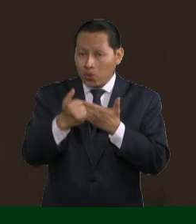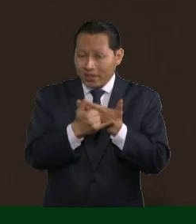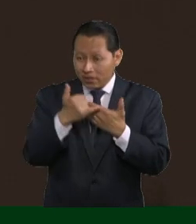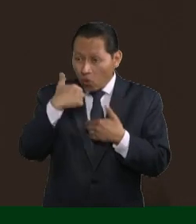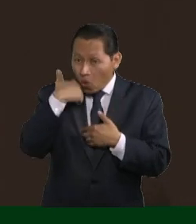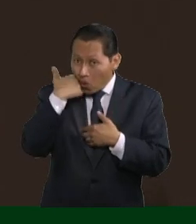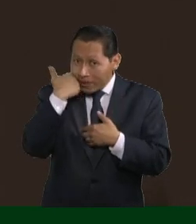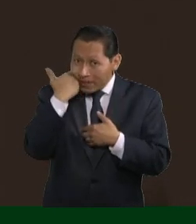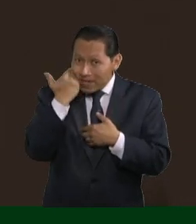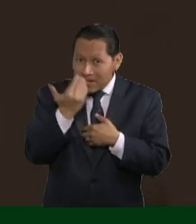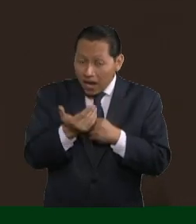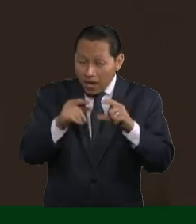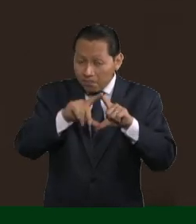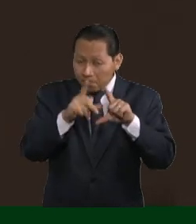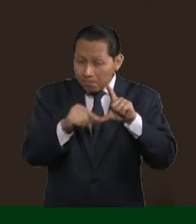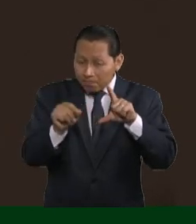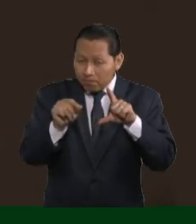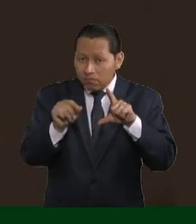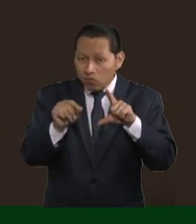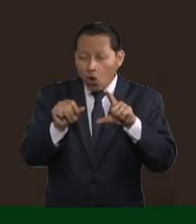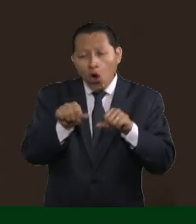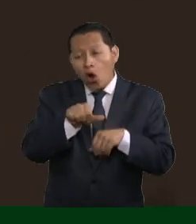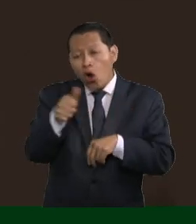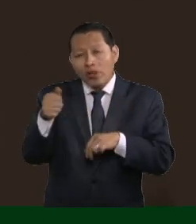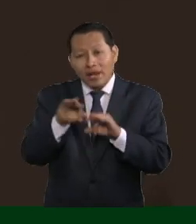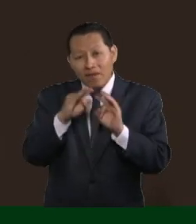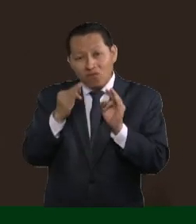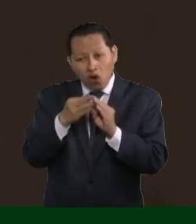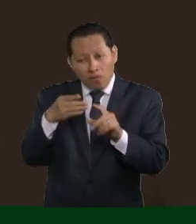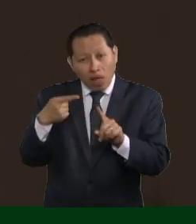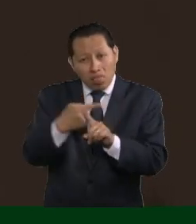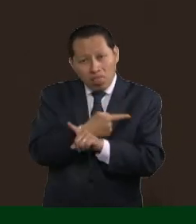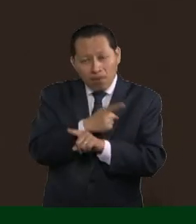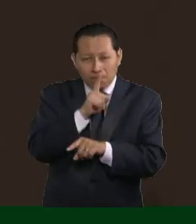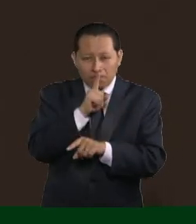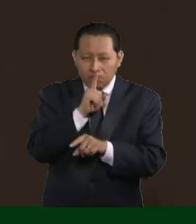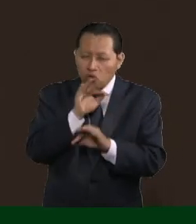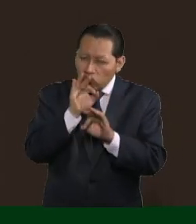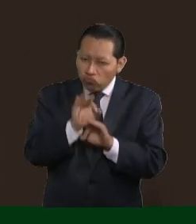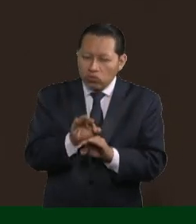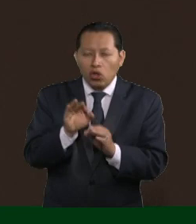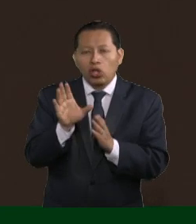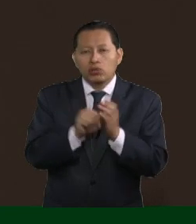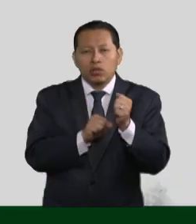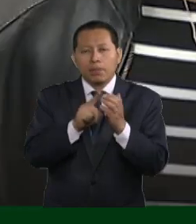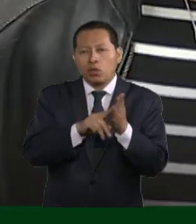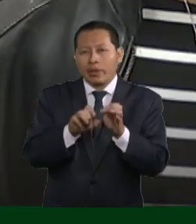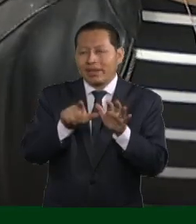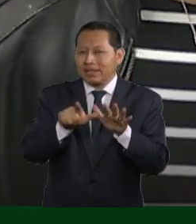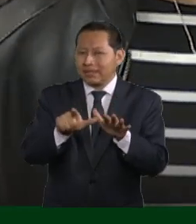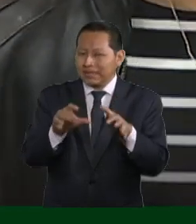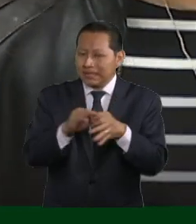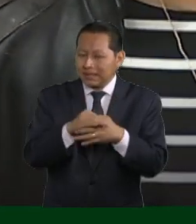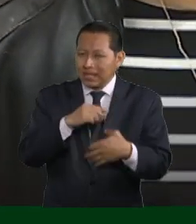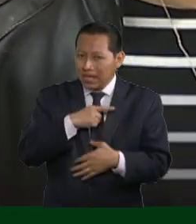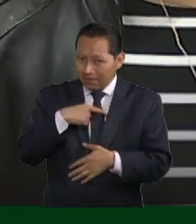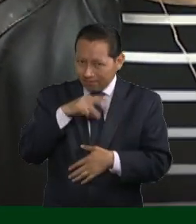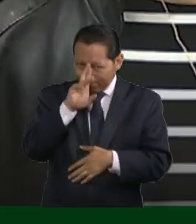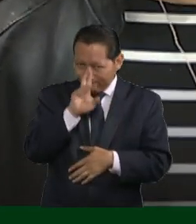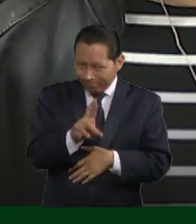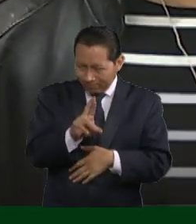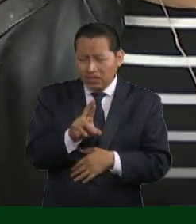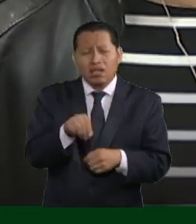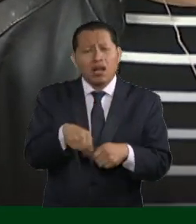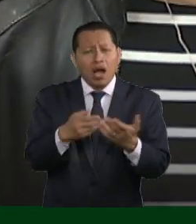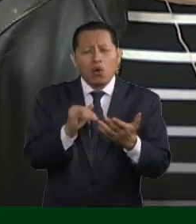otro sentido que no sea el de nuestros constituyentes de 1917. Por supuesto que estamos